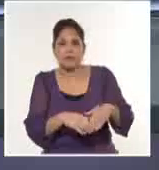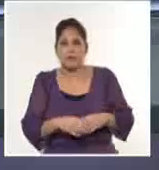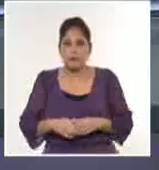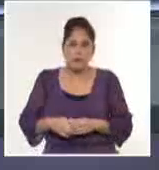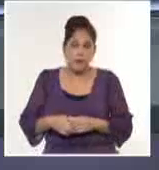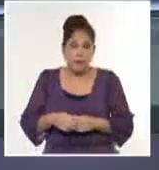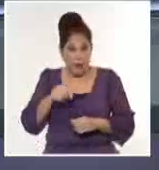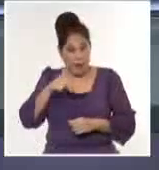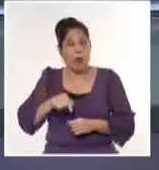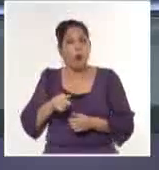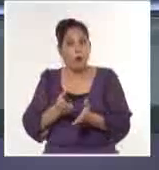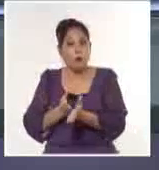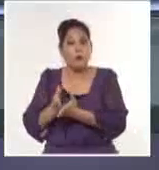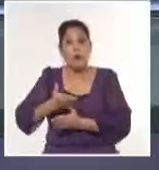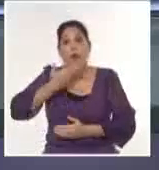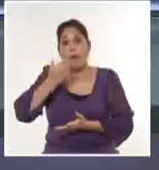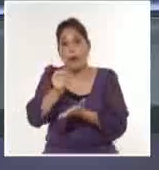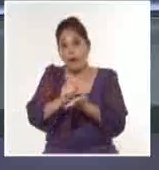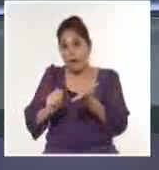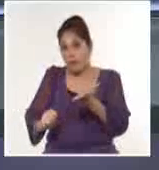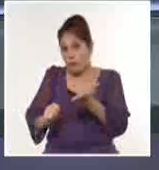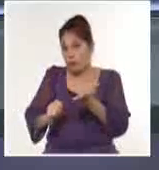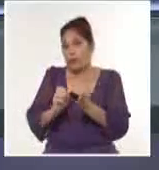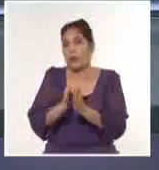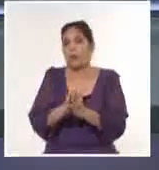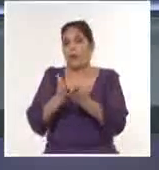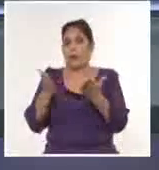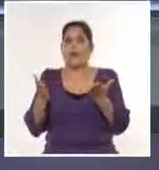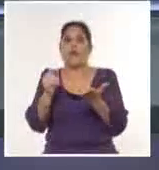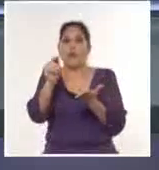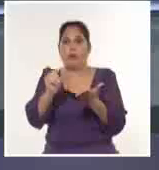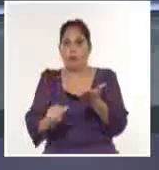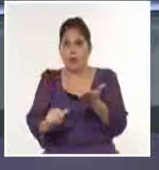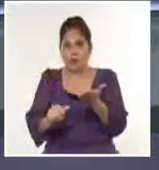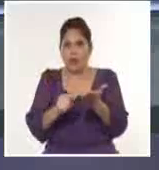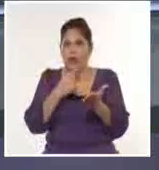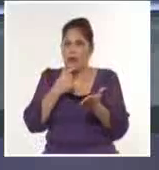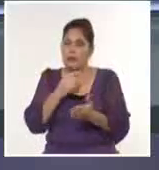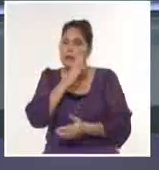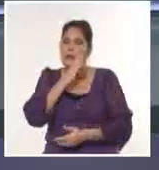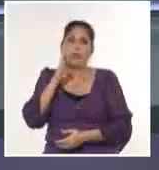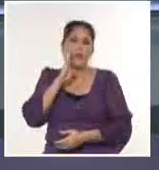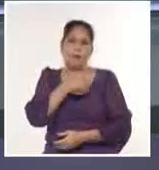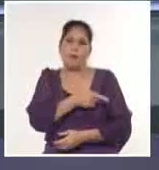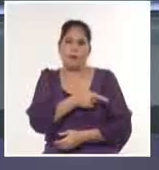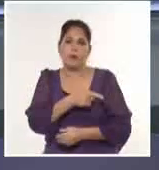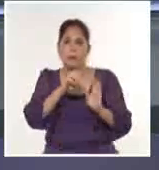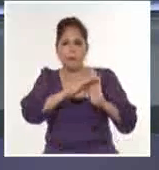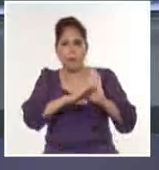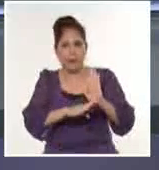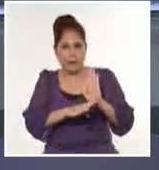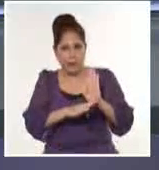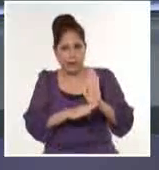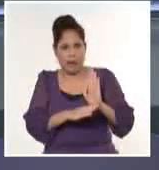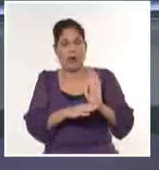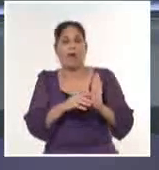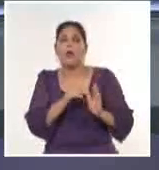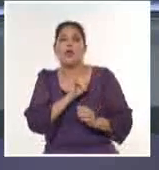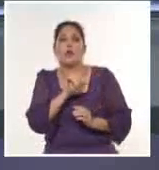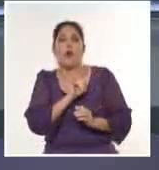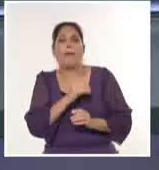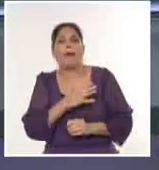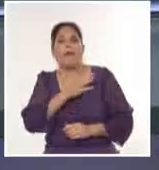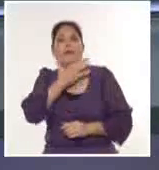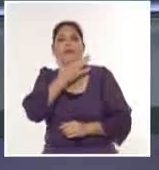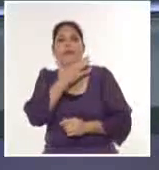Y continúa la declaración de la Unión de Periodistas de Cuba. Se declara mucho cinismo para proclamar que las medidas tomadas para estrangular al